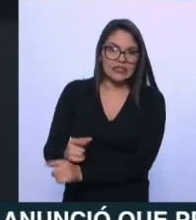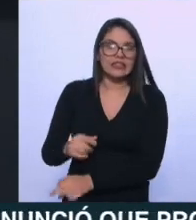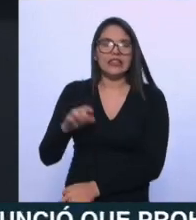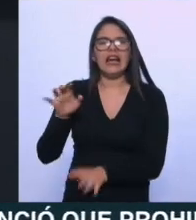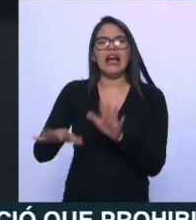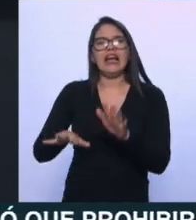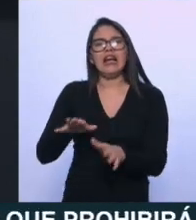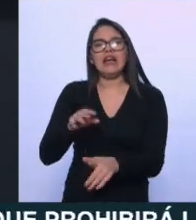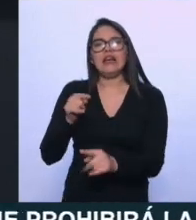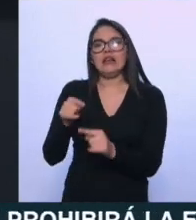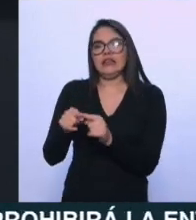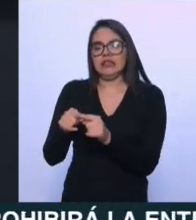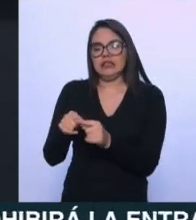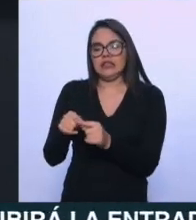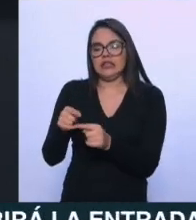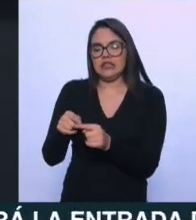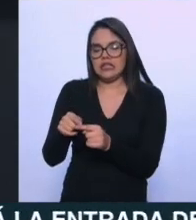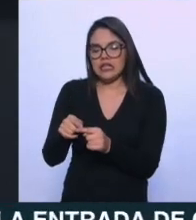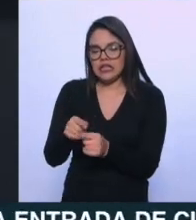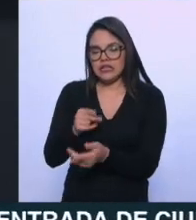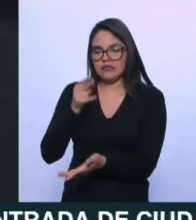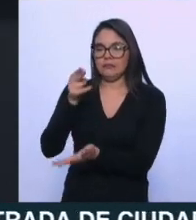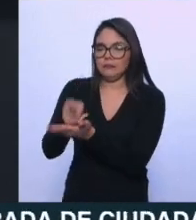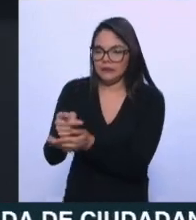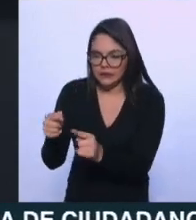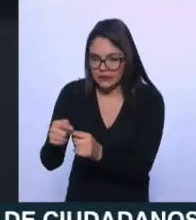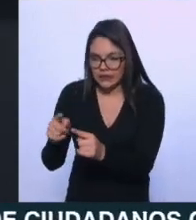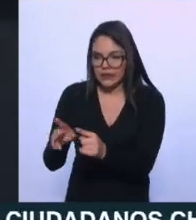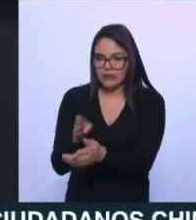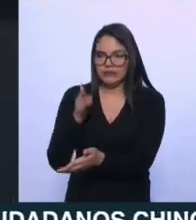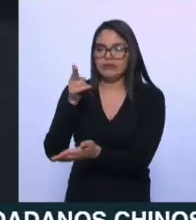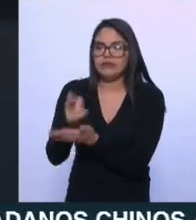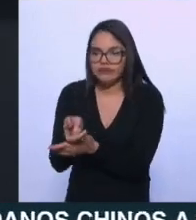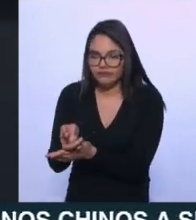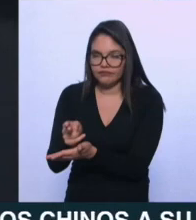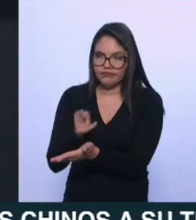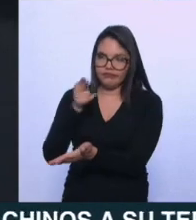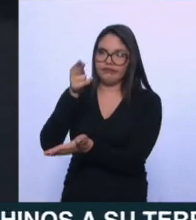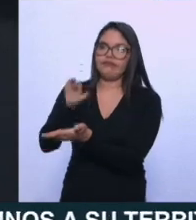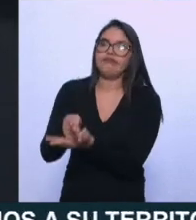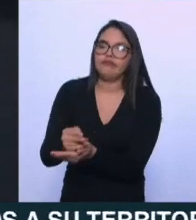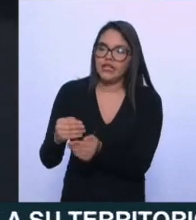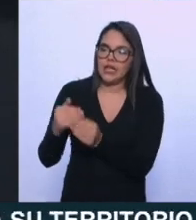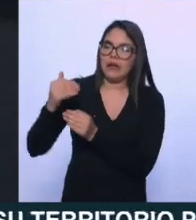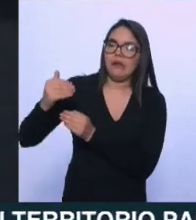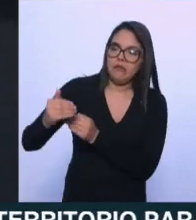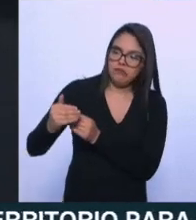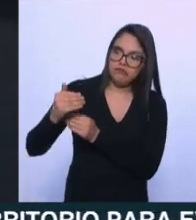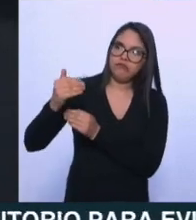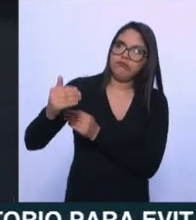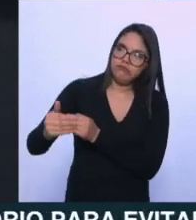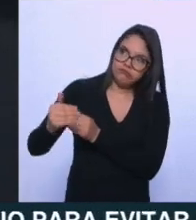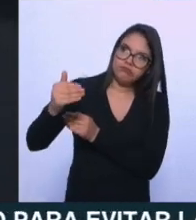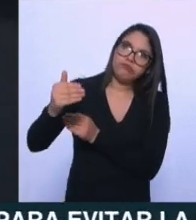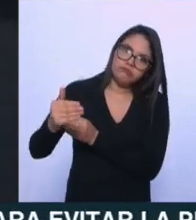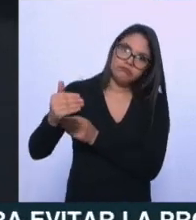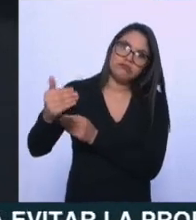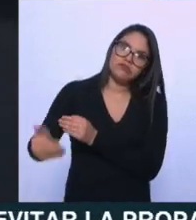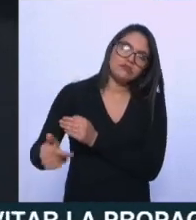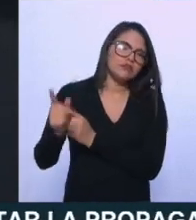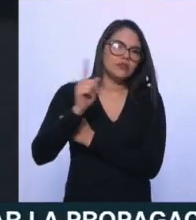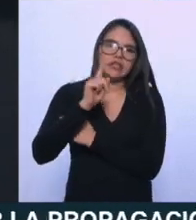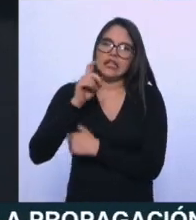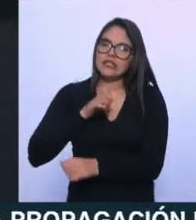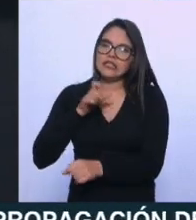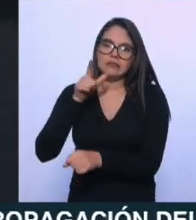separando en la esquina, antes de la esquina, después de la esquina, en la iglesia, en el mercado, no sé qué, tener paradas establecidas en todos los corredores. Que